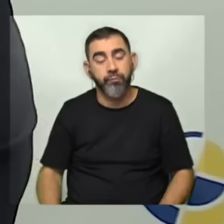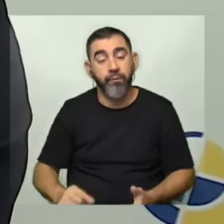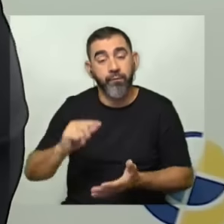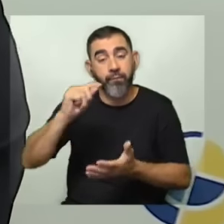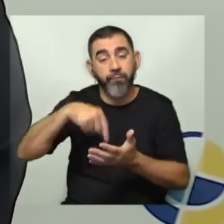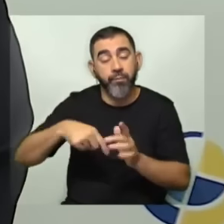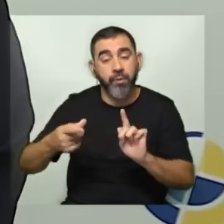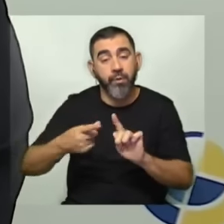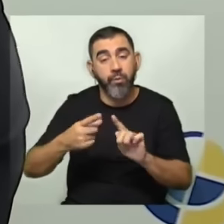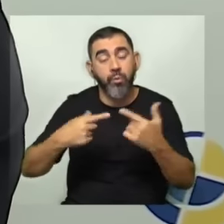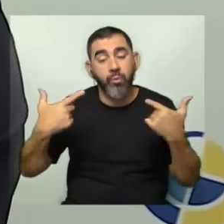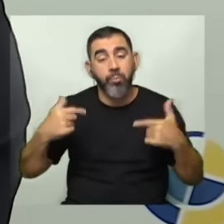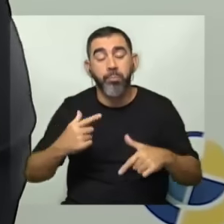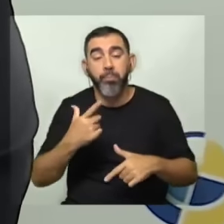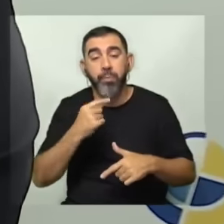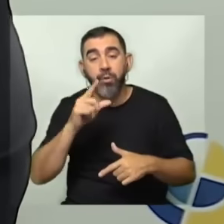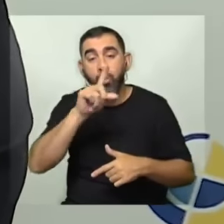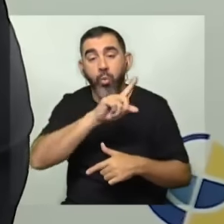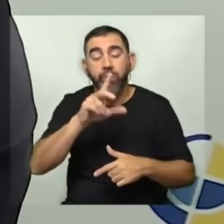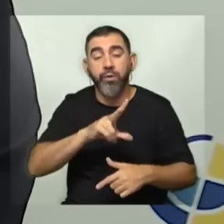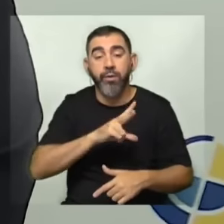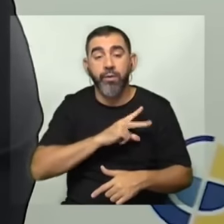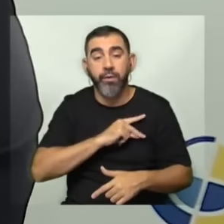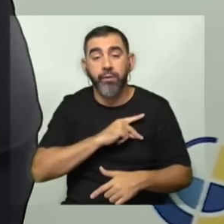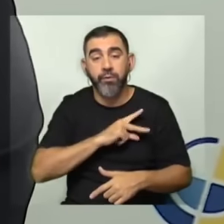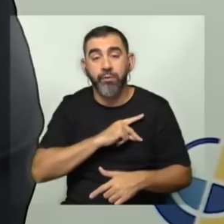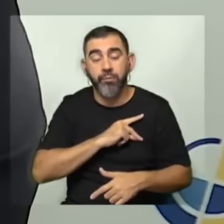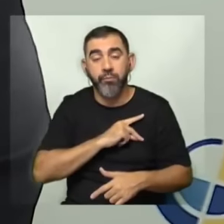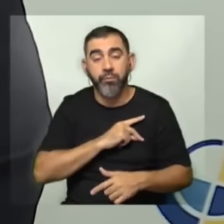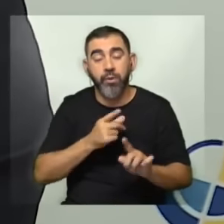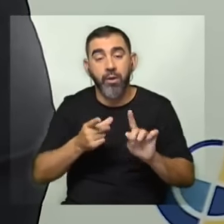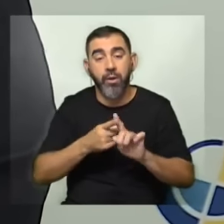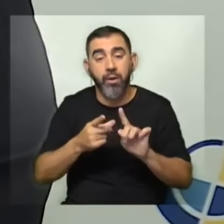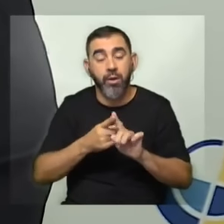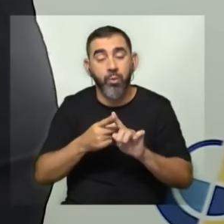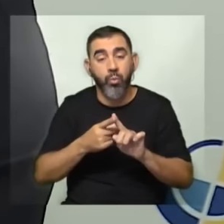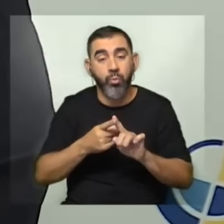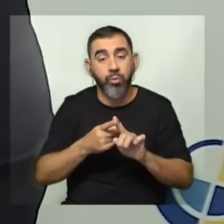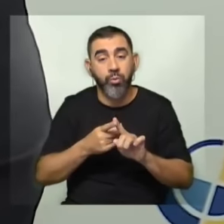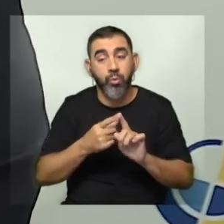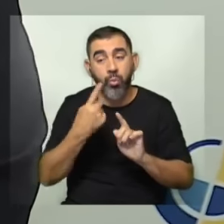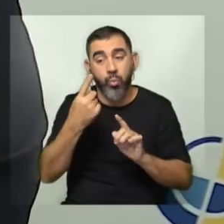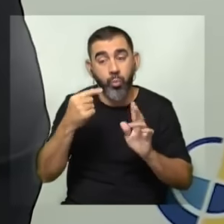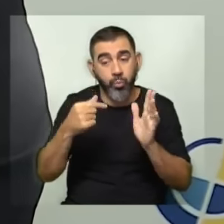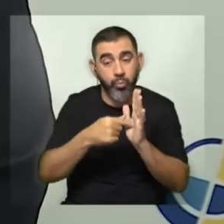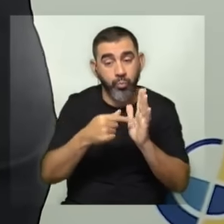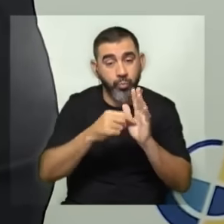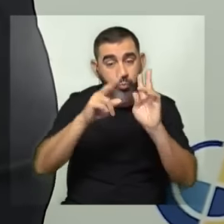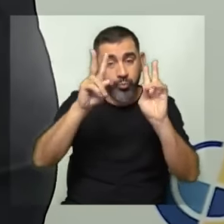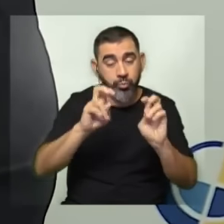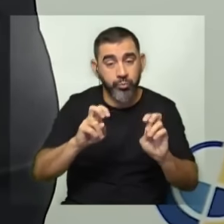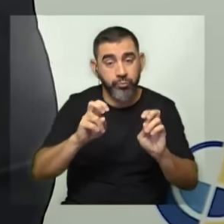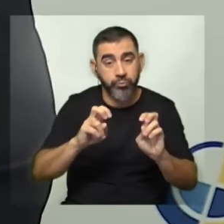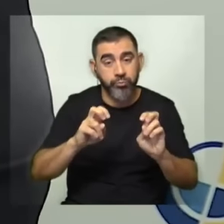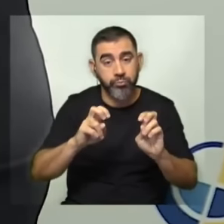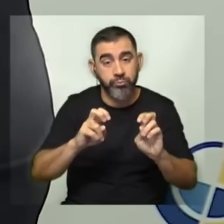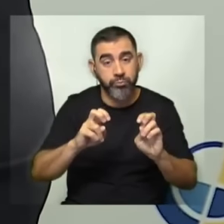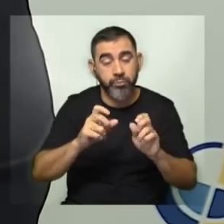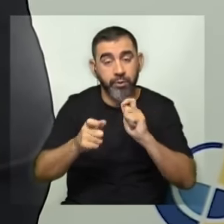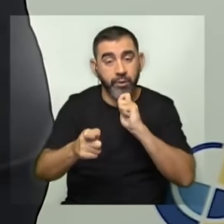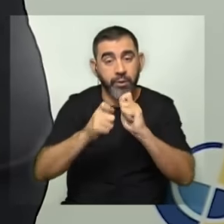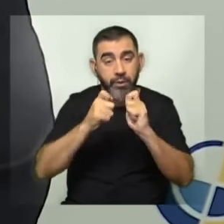acuerdo con el ministerior interior el 11 de diciembre es un acuerdo marco donde uno de los puntos que se establece allí es la realización de